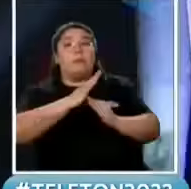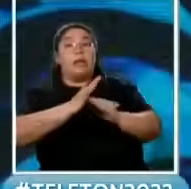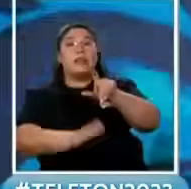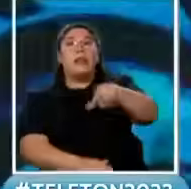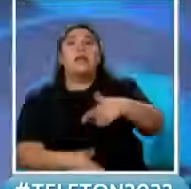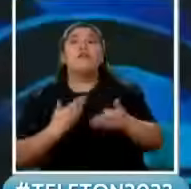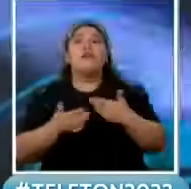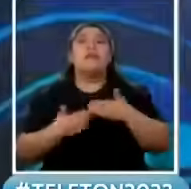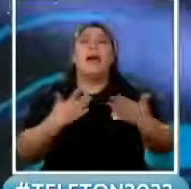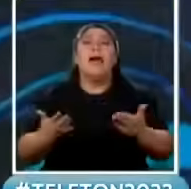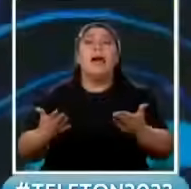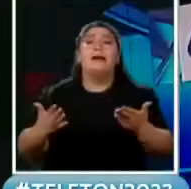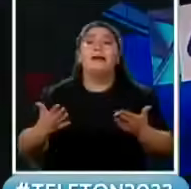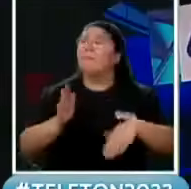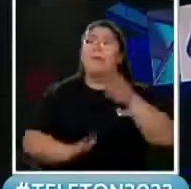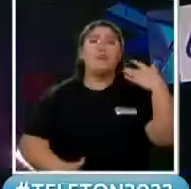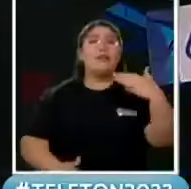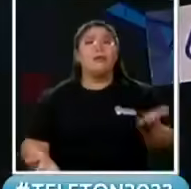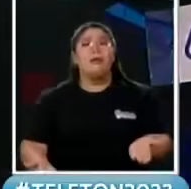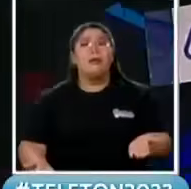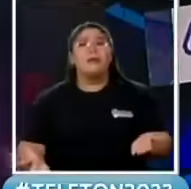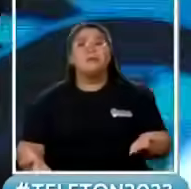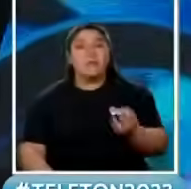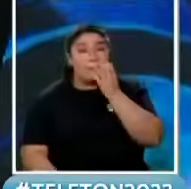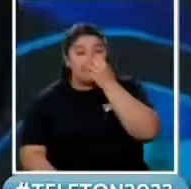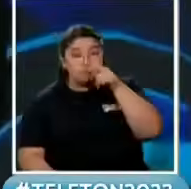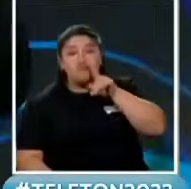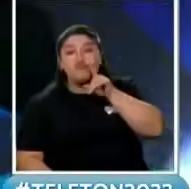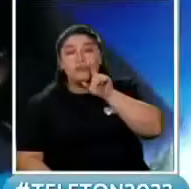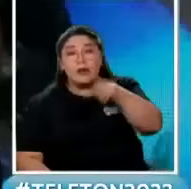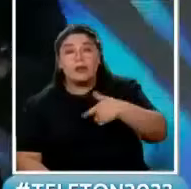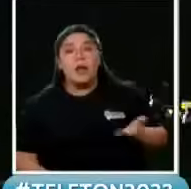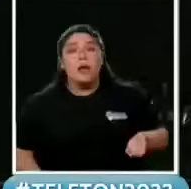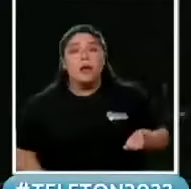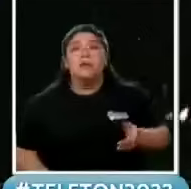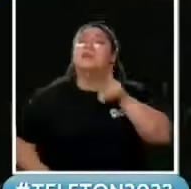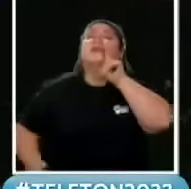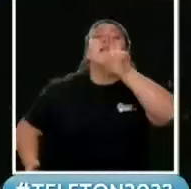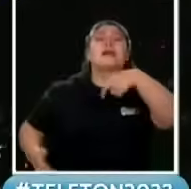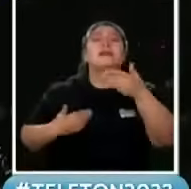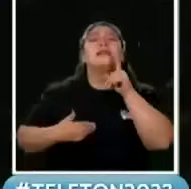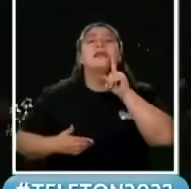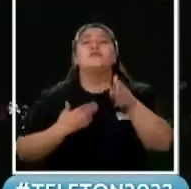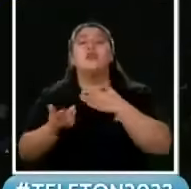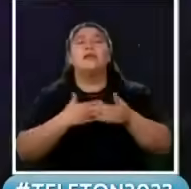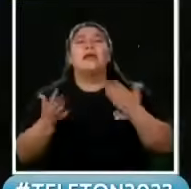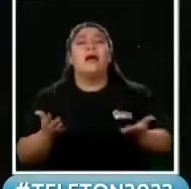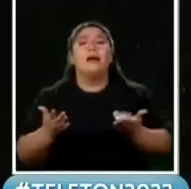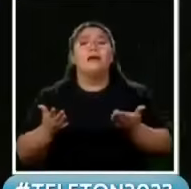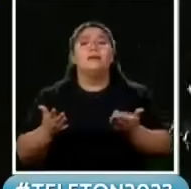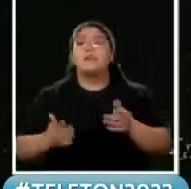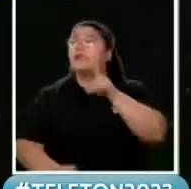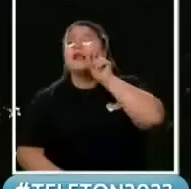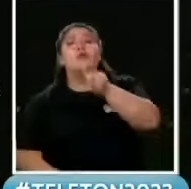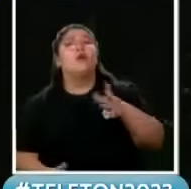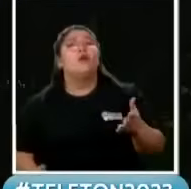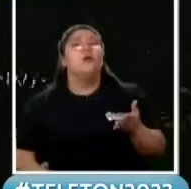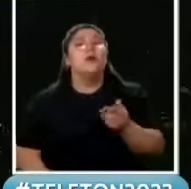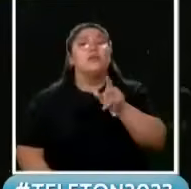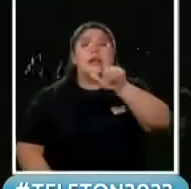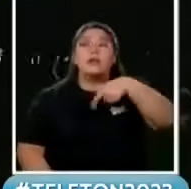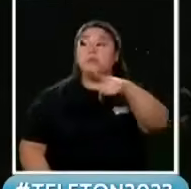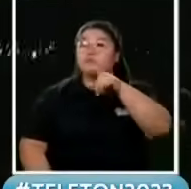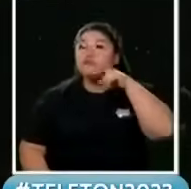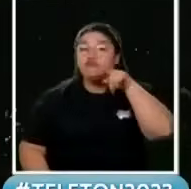tarjeta! ¡Viejo, la tarjeta! ¡Pastelito, tienes tú la tarjeta! ¿Qué tiene la tarjeta? ¿Quién tiene la tarjeta? ¡Don Francisco! ¡Ahí viene